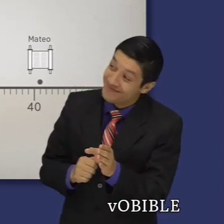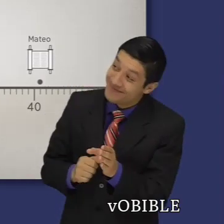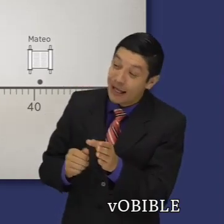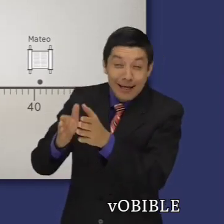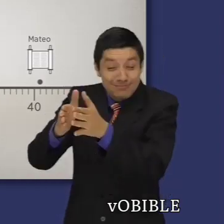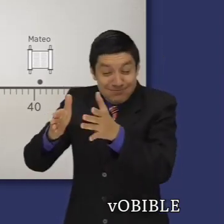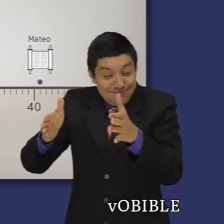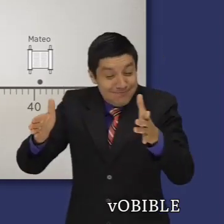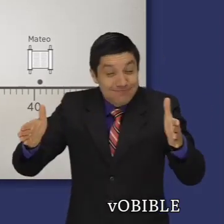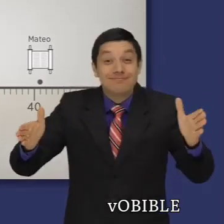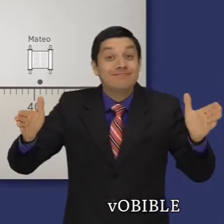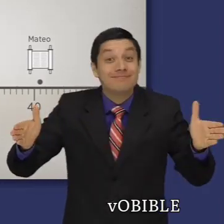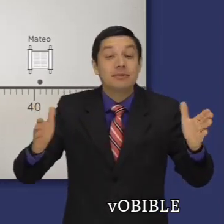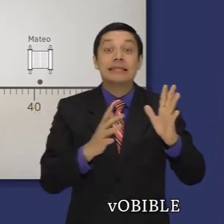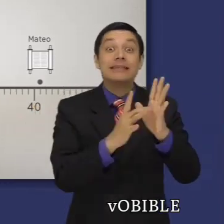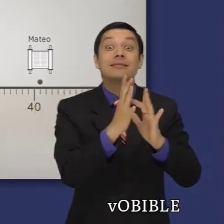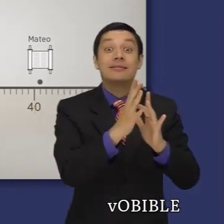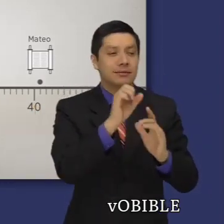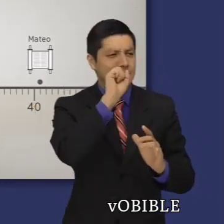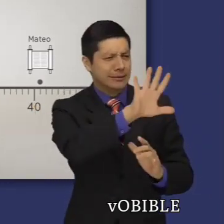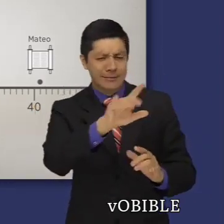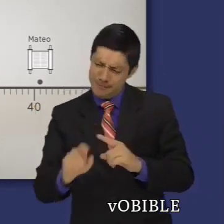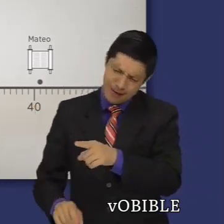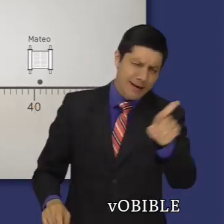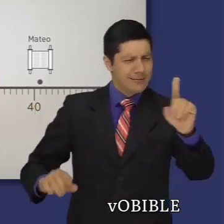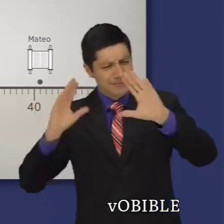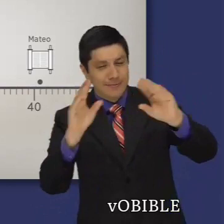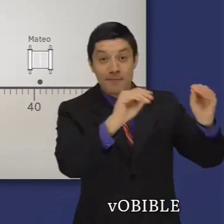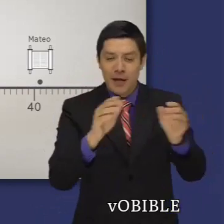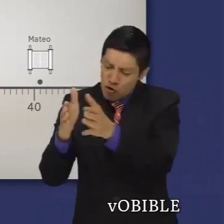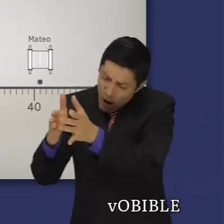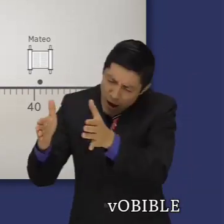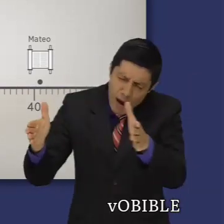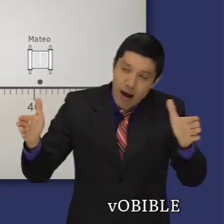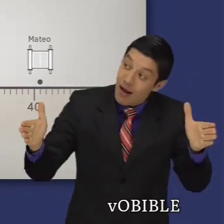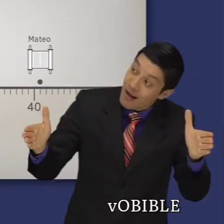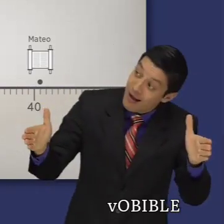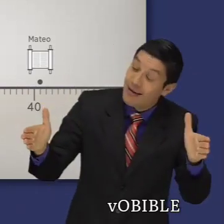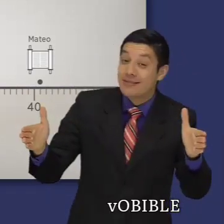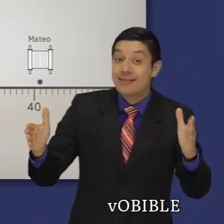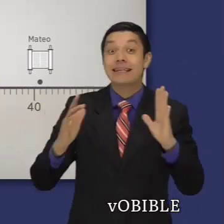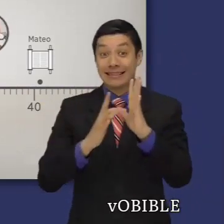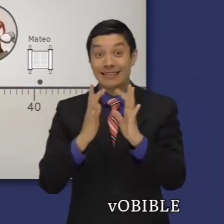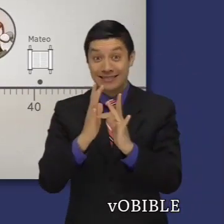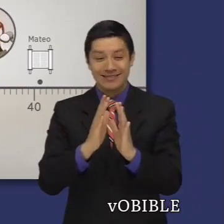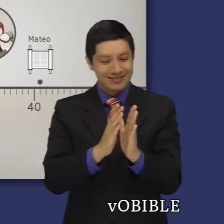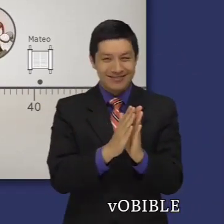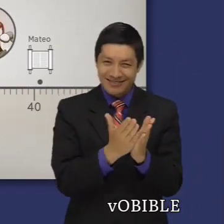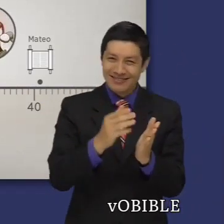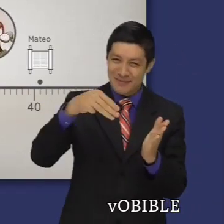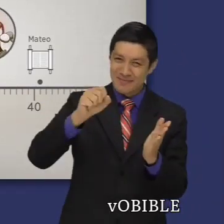nuestra era y el año 33. Habla de sucesos que tuvieron lugar justo antes del nacimiento de Jesús y termina con el